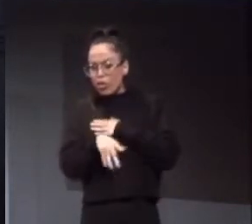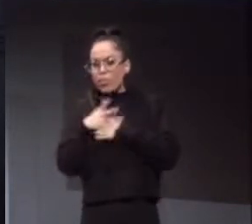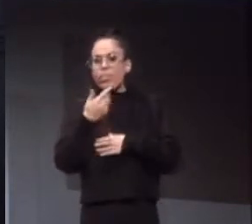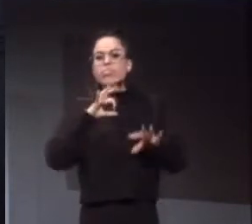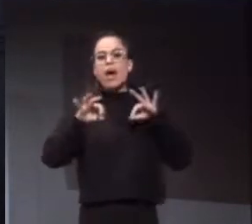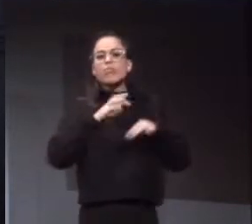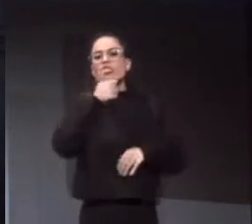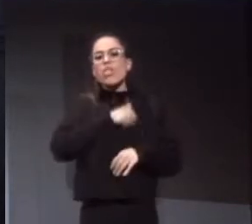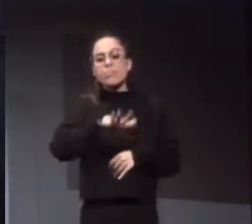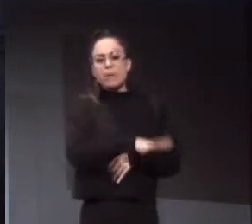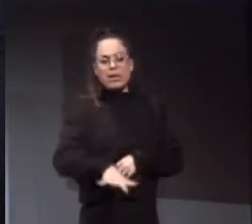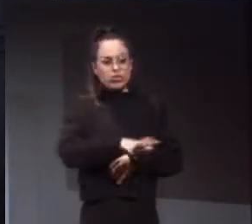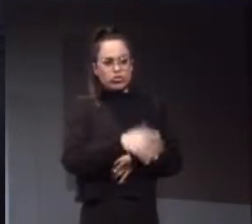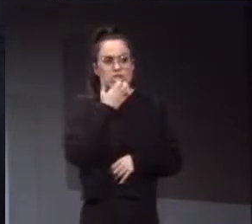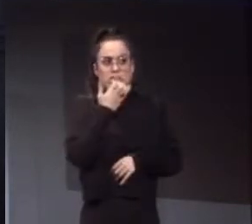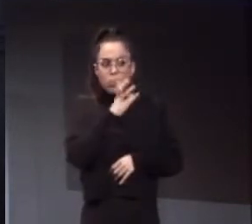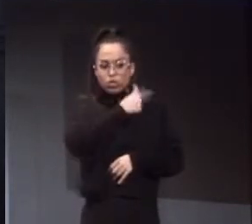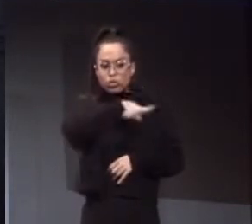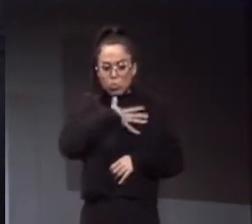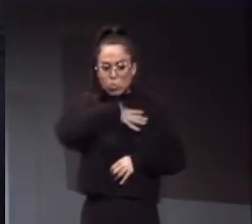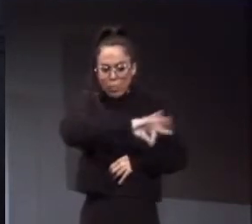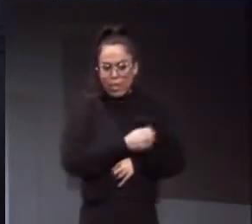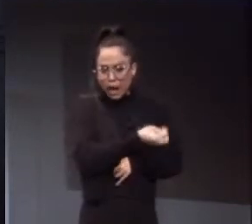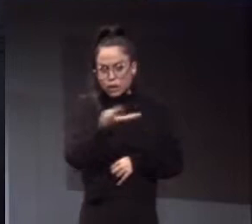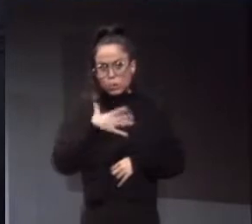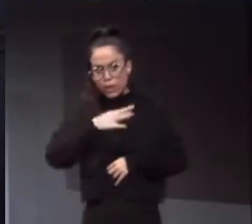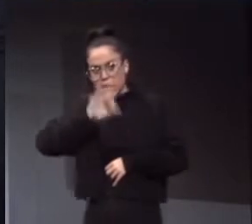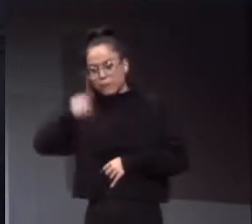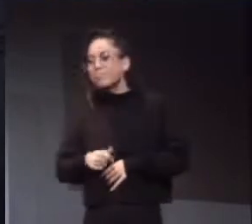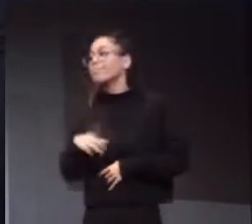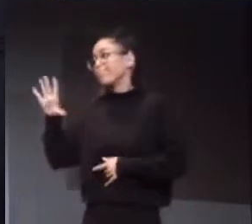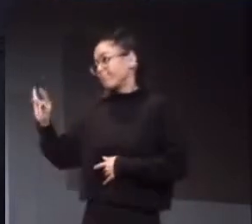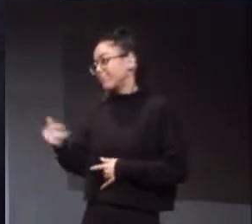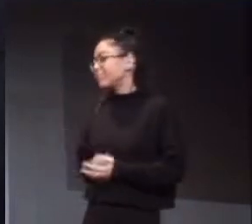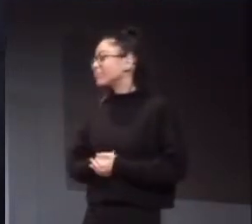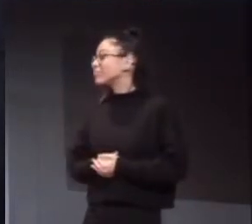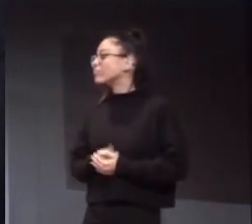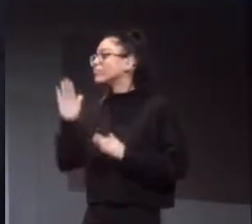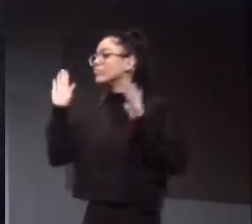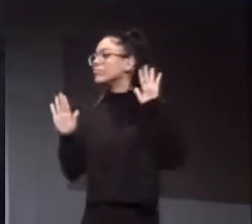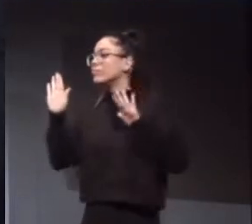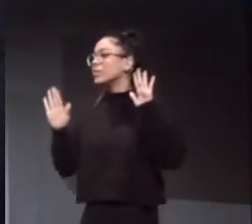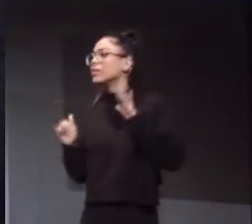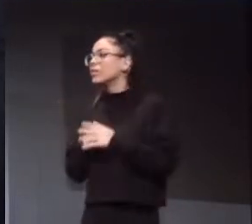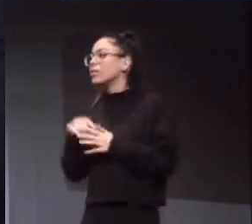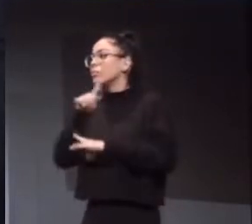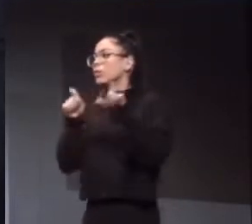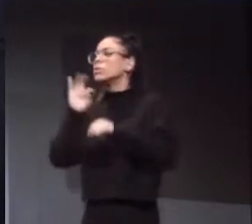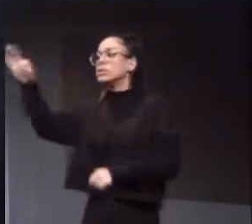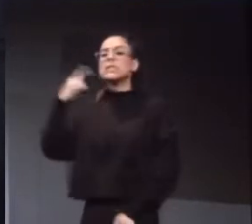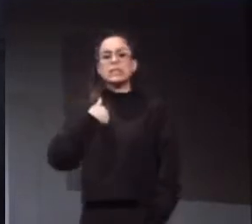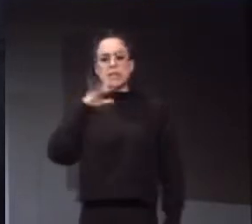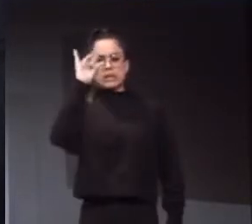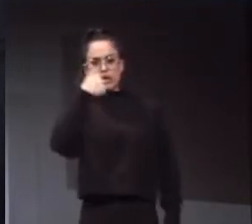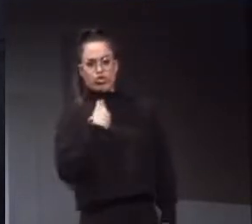podéis porque no vamos a poder los demás alguna pregunta por ahí nos vemos así que a viva voz hoy venga